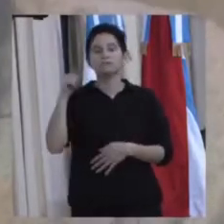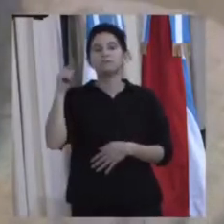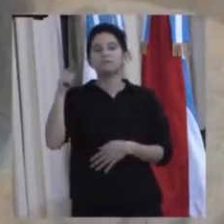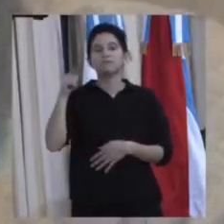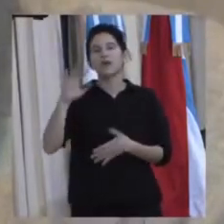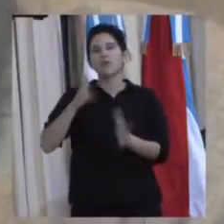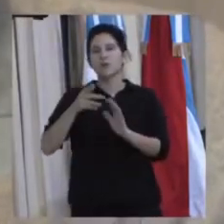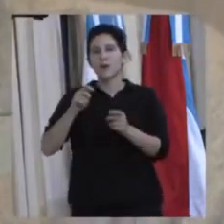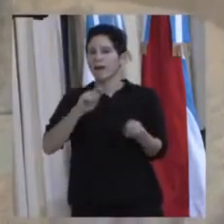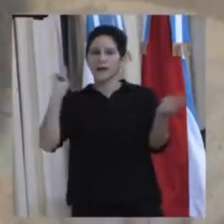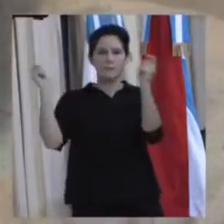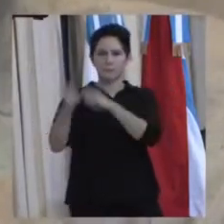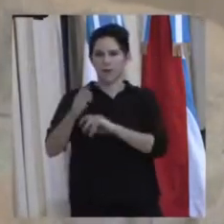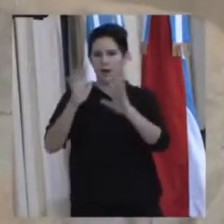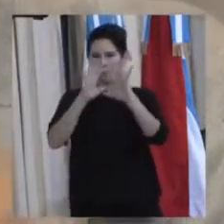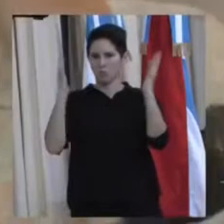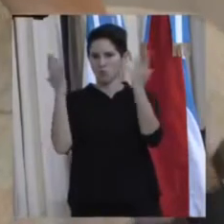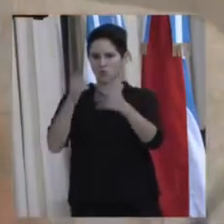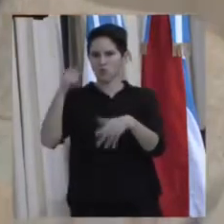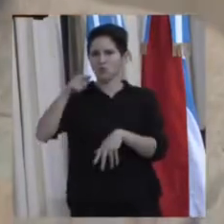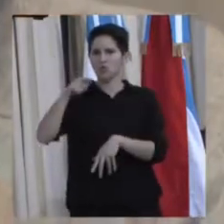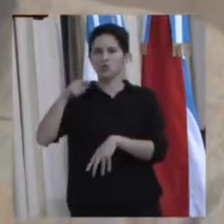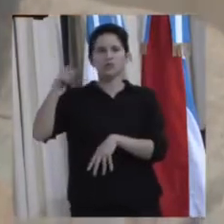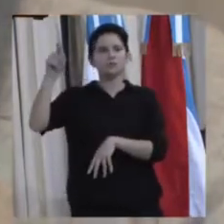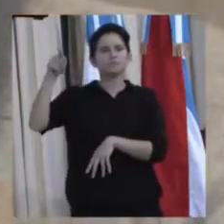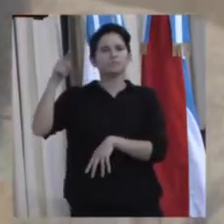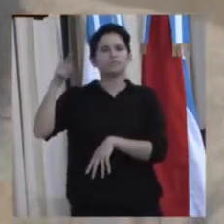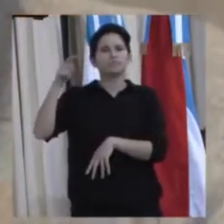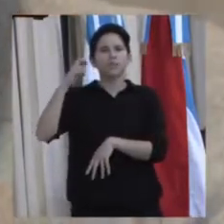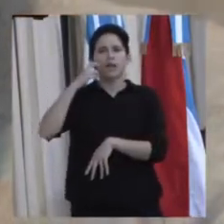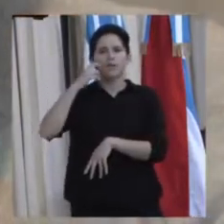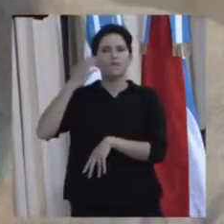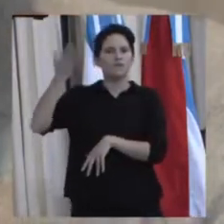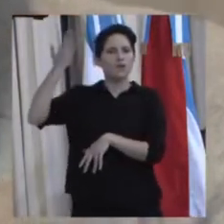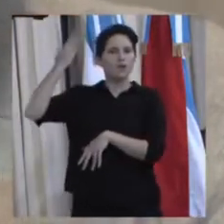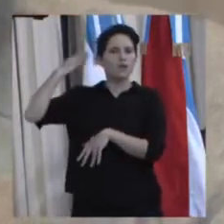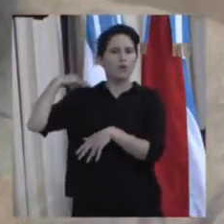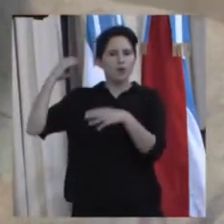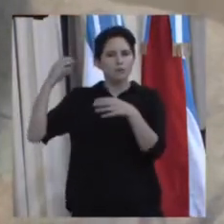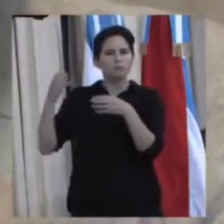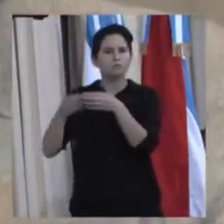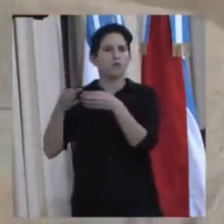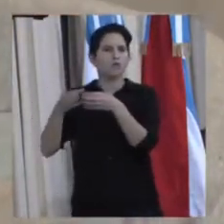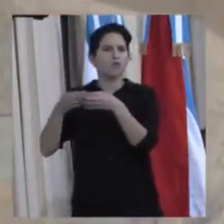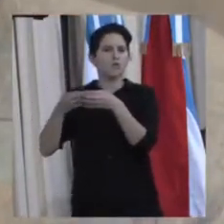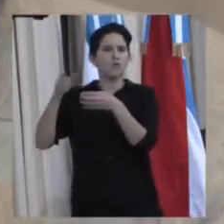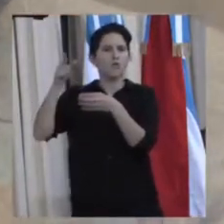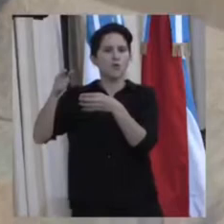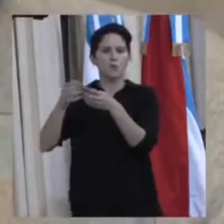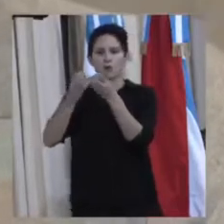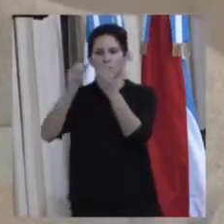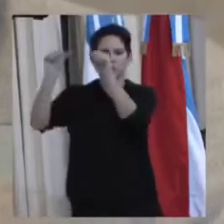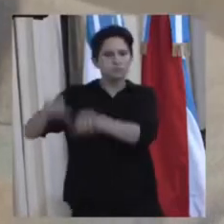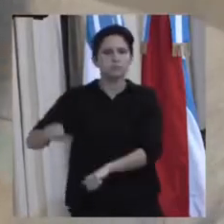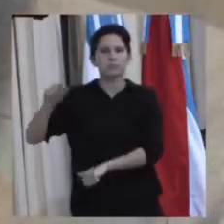el escenario global, derrumbando, ¿no?, el viejo régimen zarista y autocrático para instalar